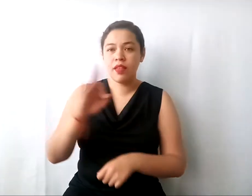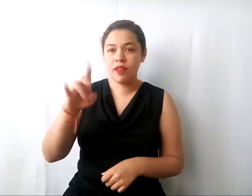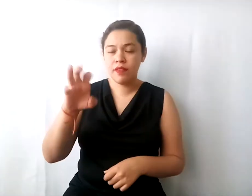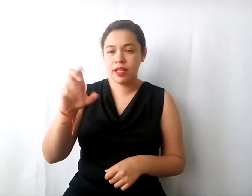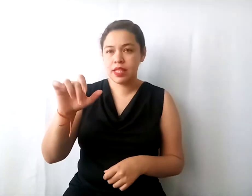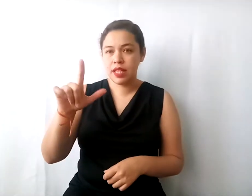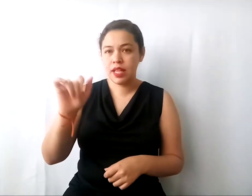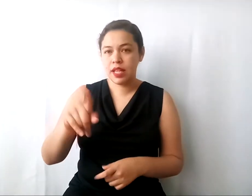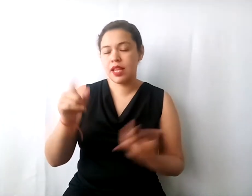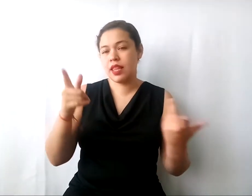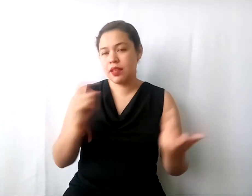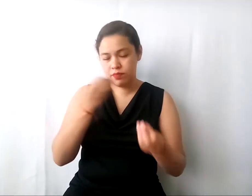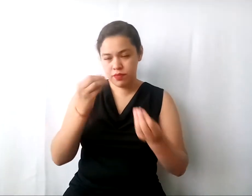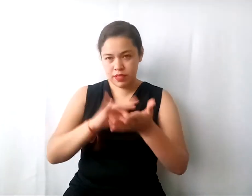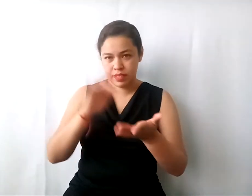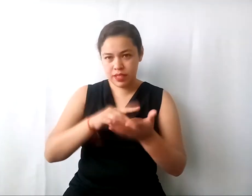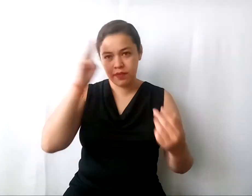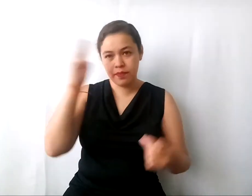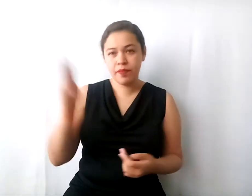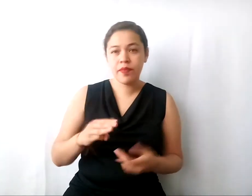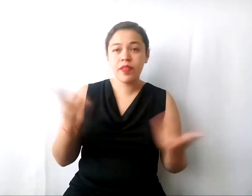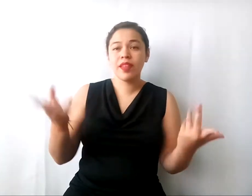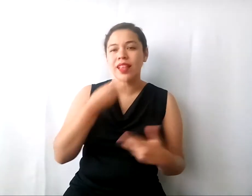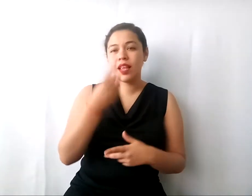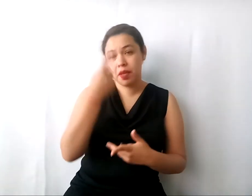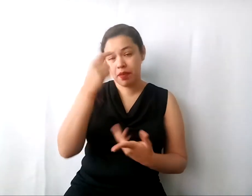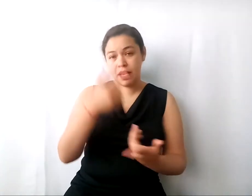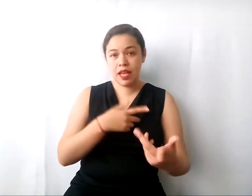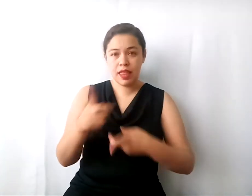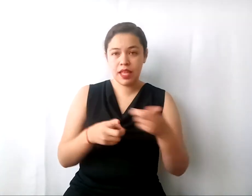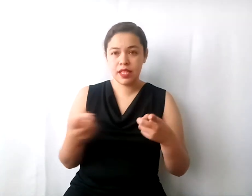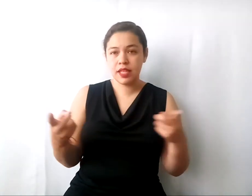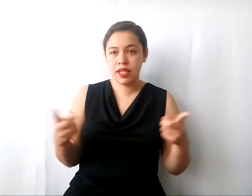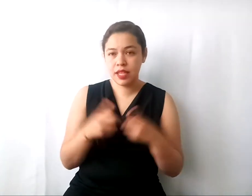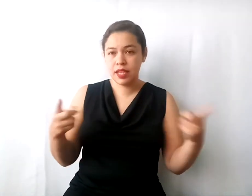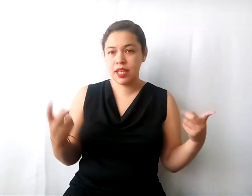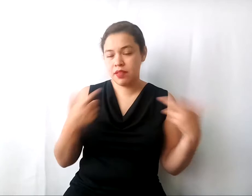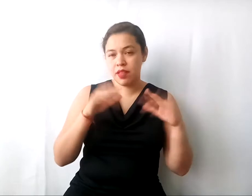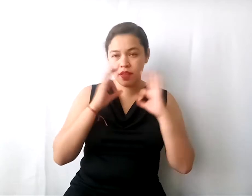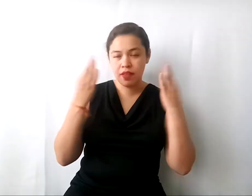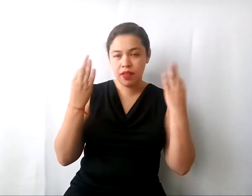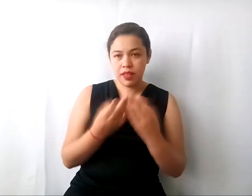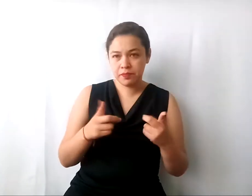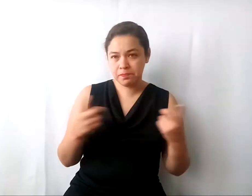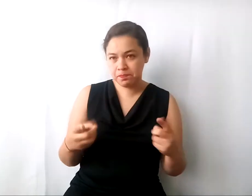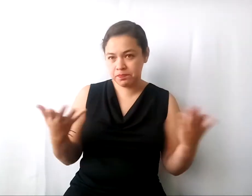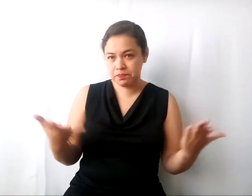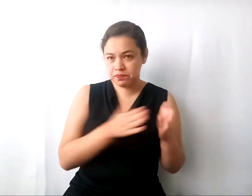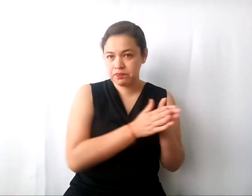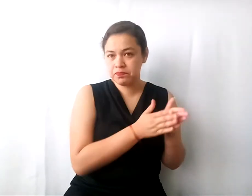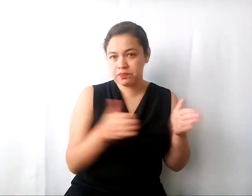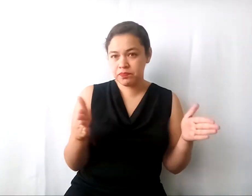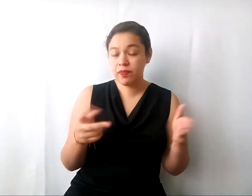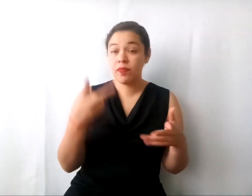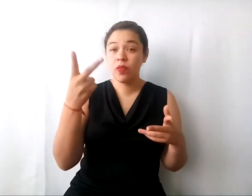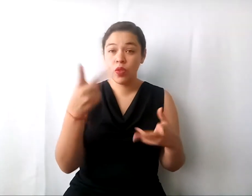gracias, maestro. Comentarles, para el desarrollo de esta sesión de formación y desarrollo, que consta de 2